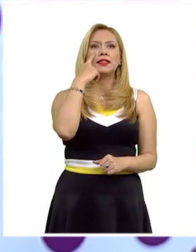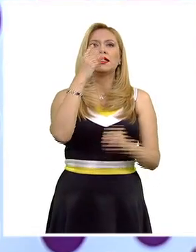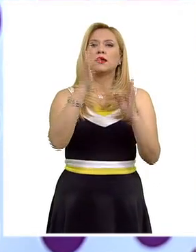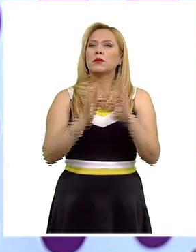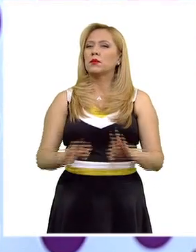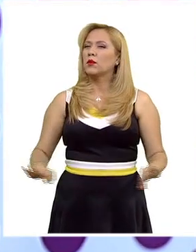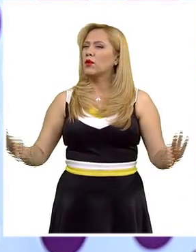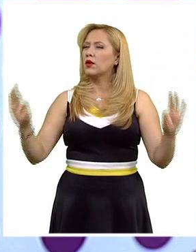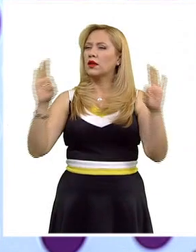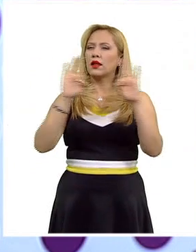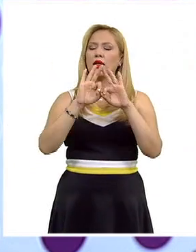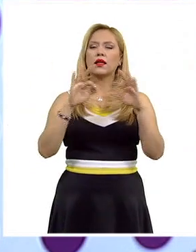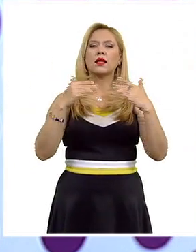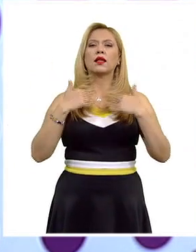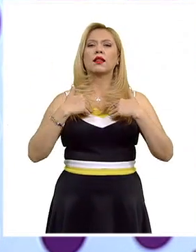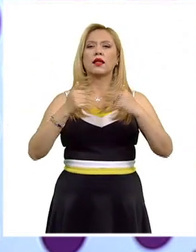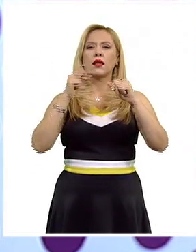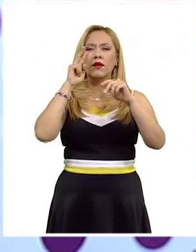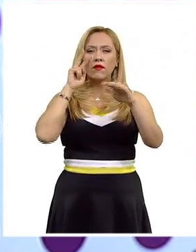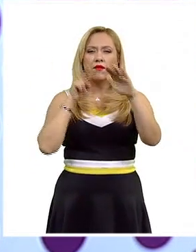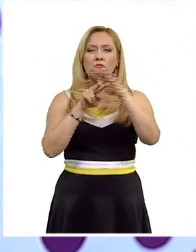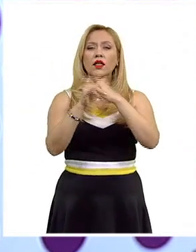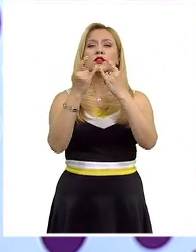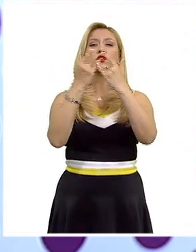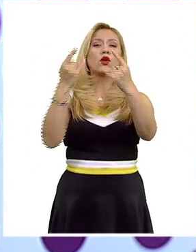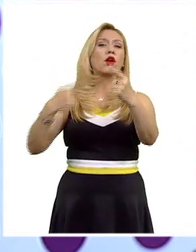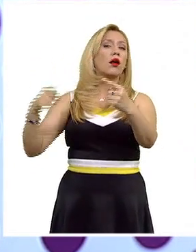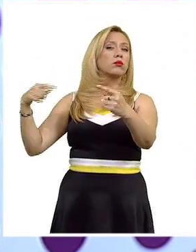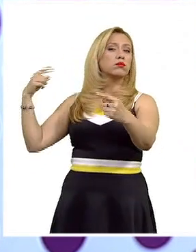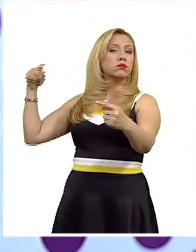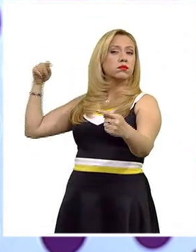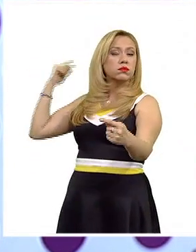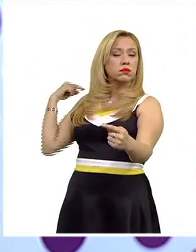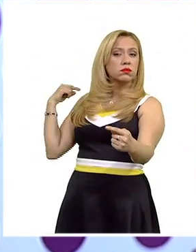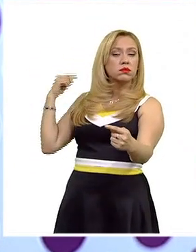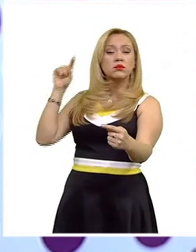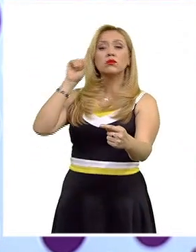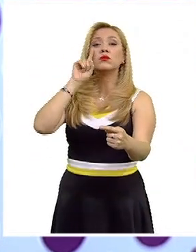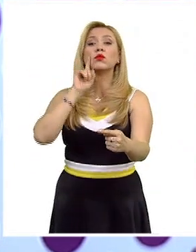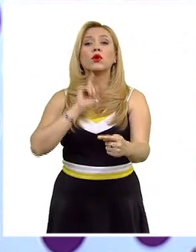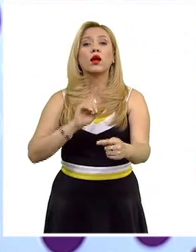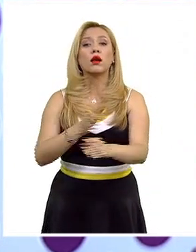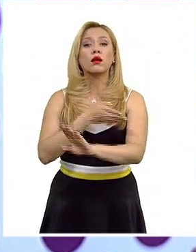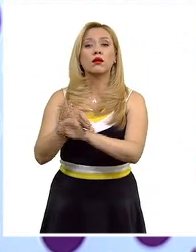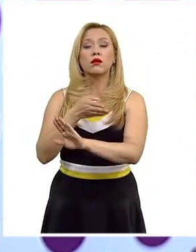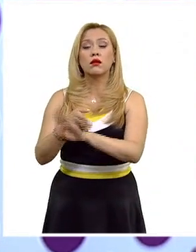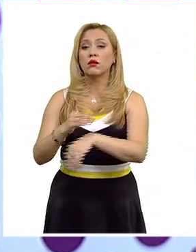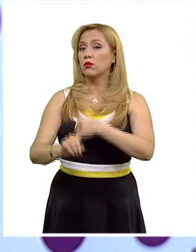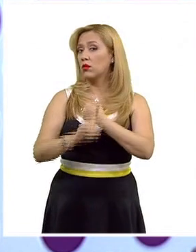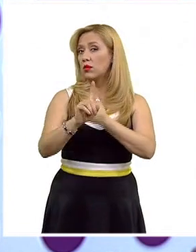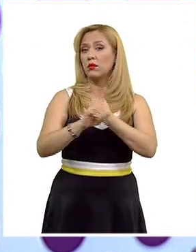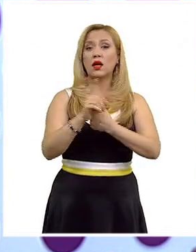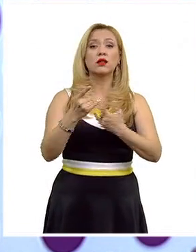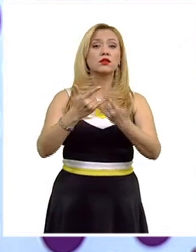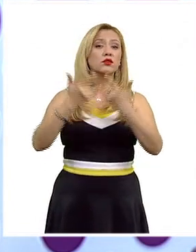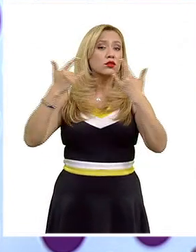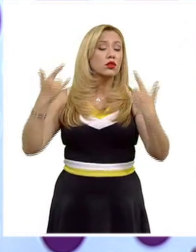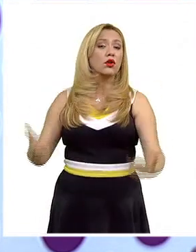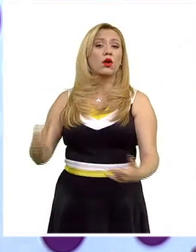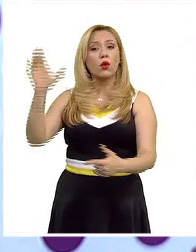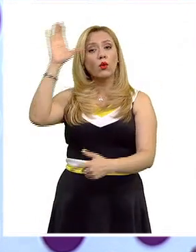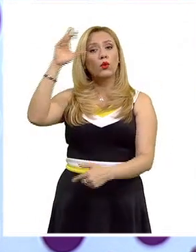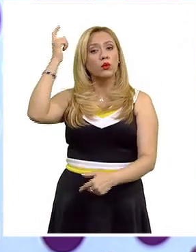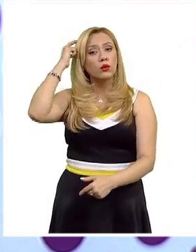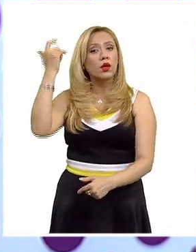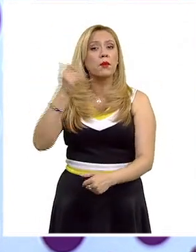que tengamos una mirada histórica y que entendamos que la violencia contra las mujeres es una problemática estructural. ¿A qué nos referimos